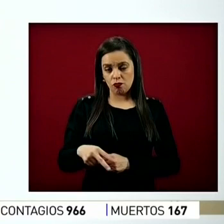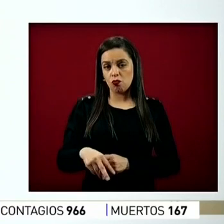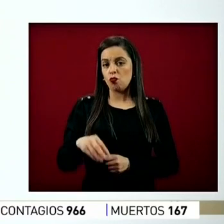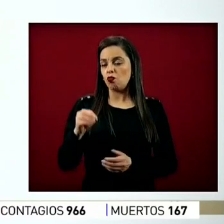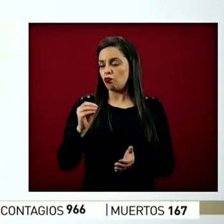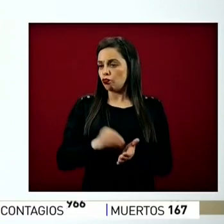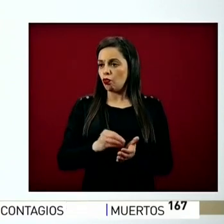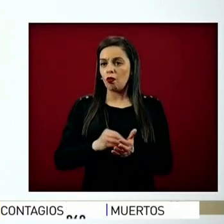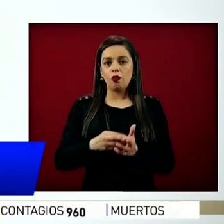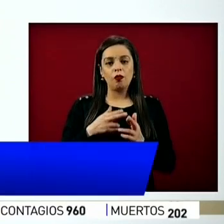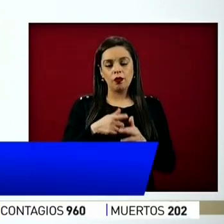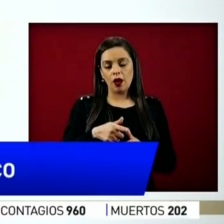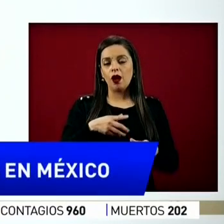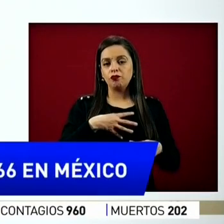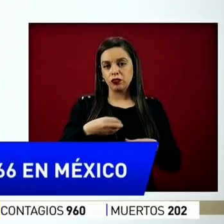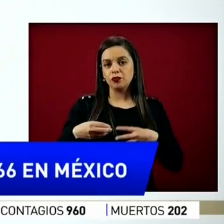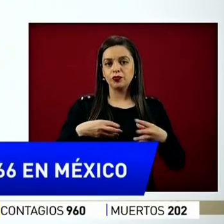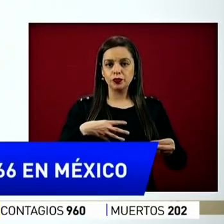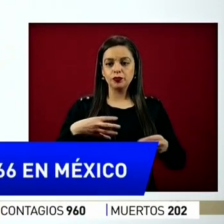Así también son